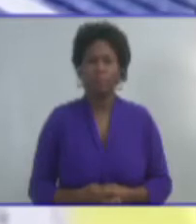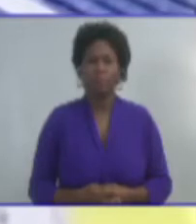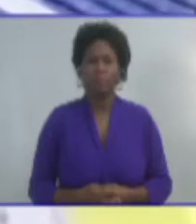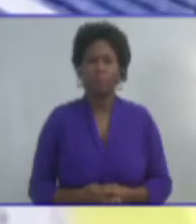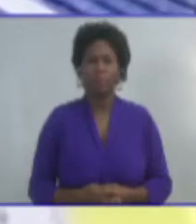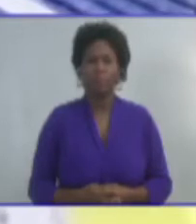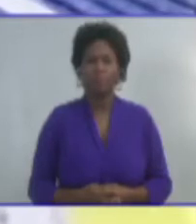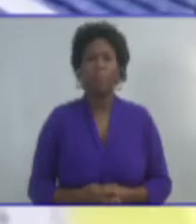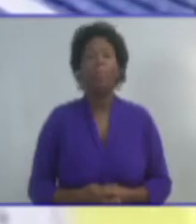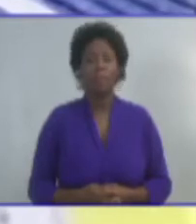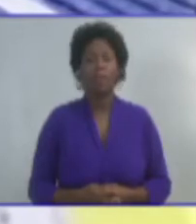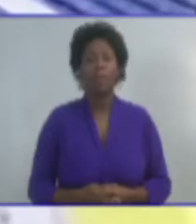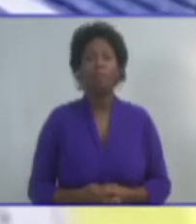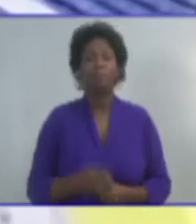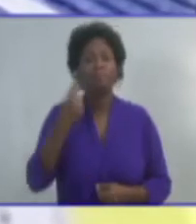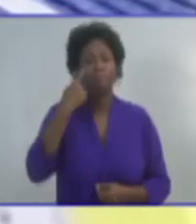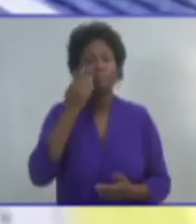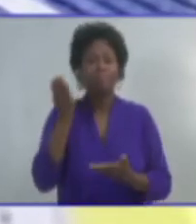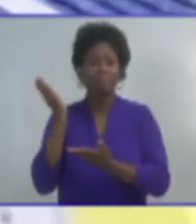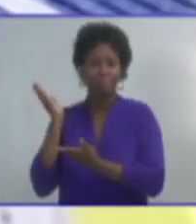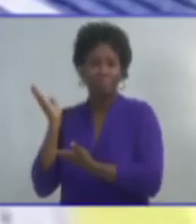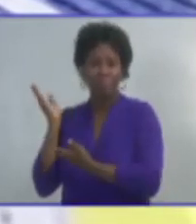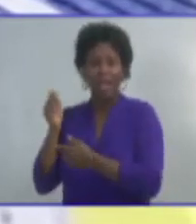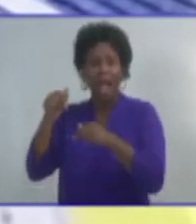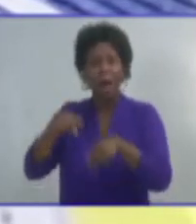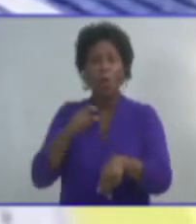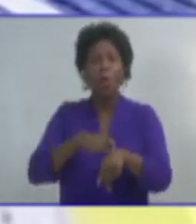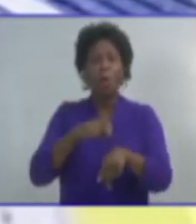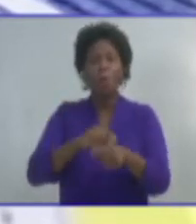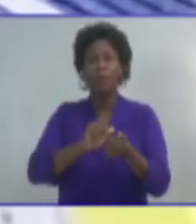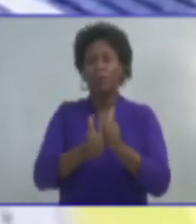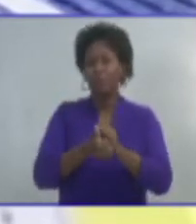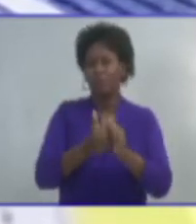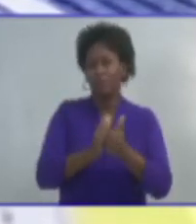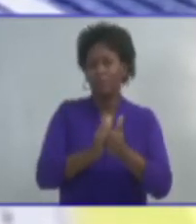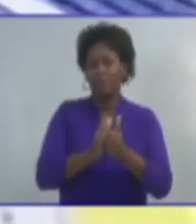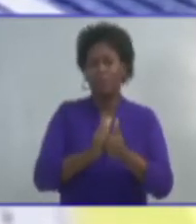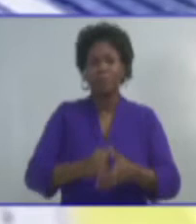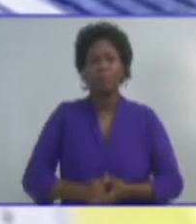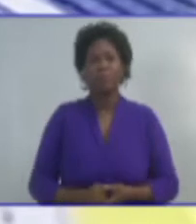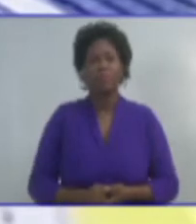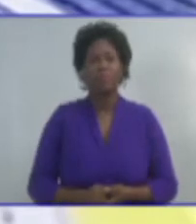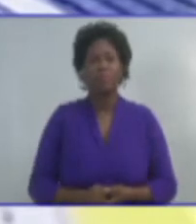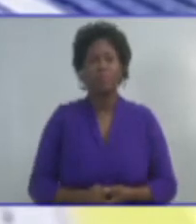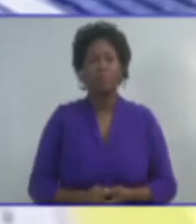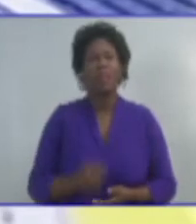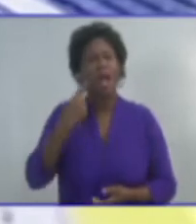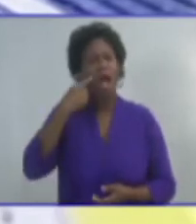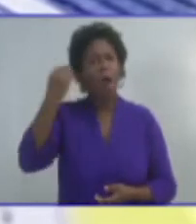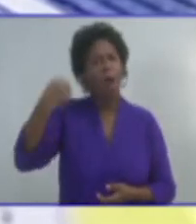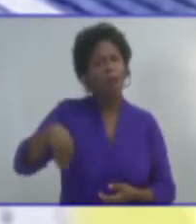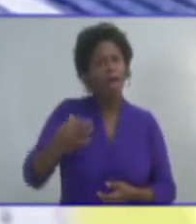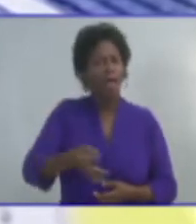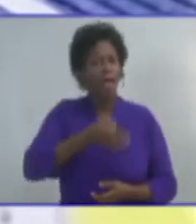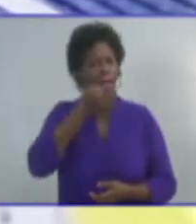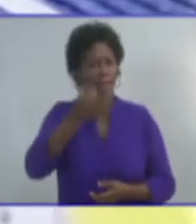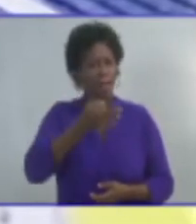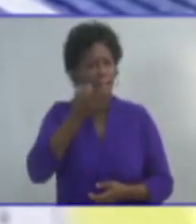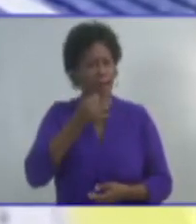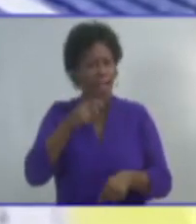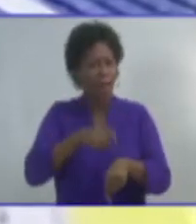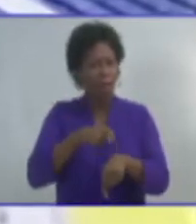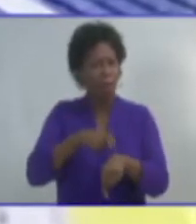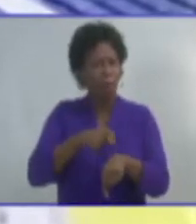Ya lo indica el spot, estamos en las deportivas del noticiario A Tiempo. Yo voy a aprovechar pues esta sección